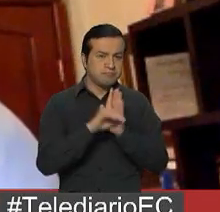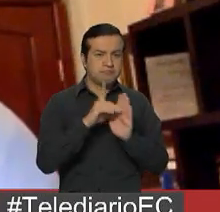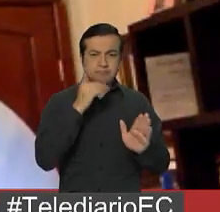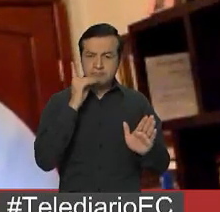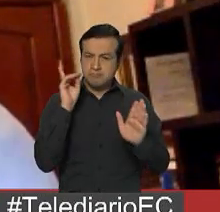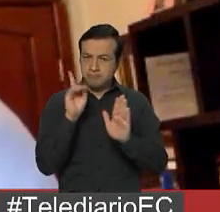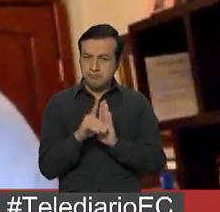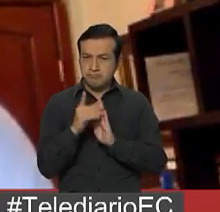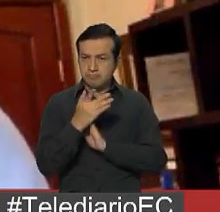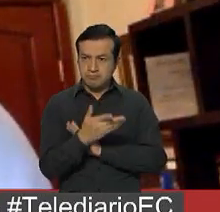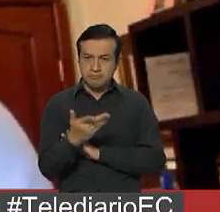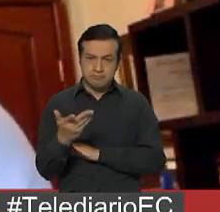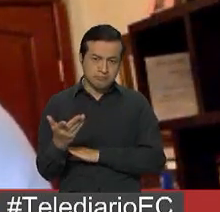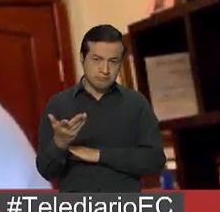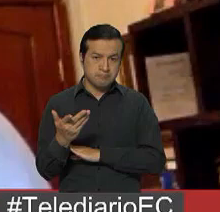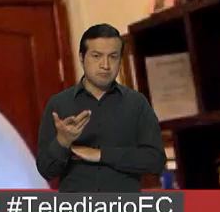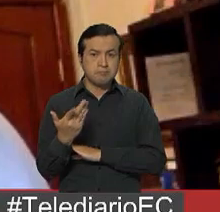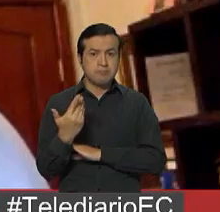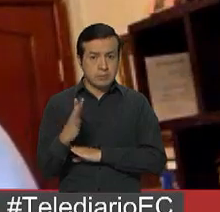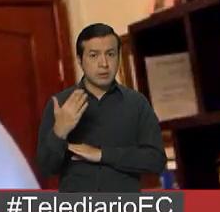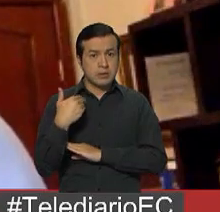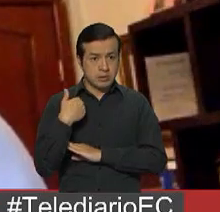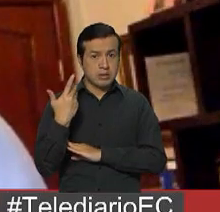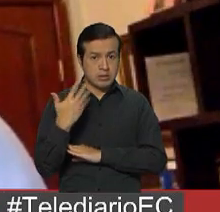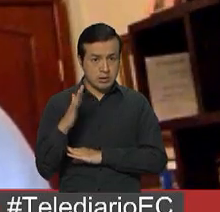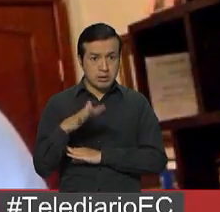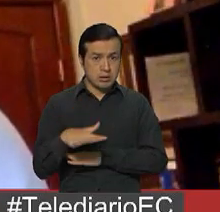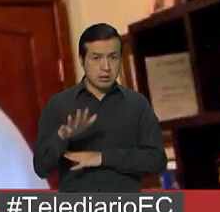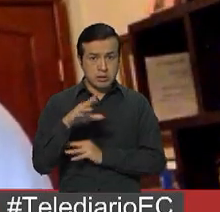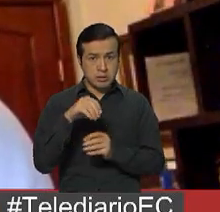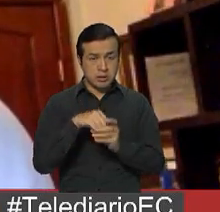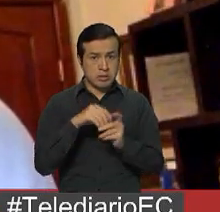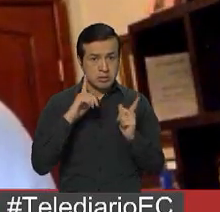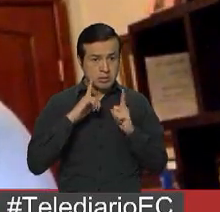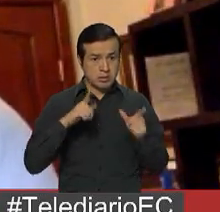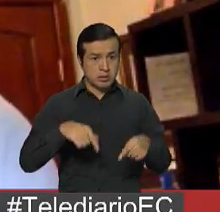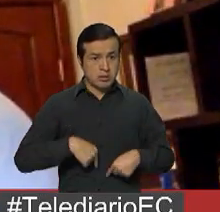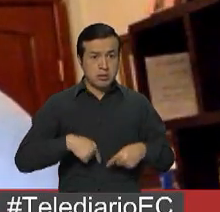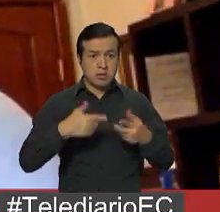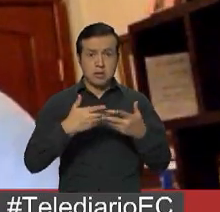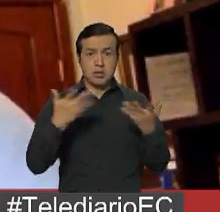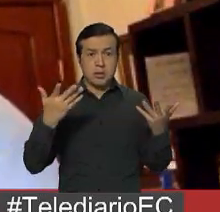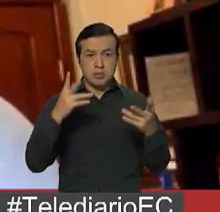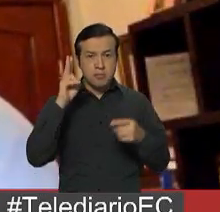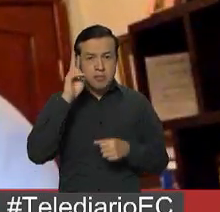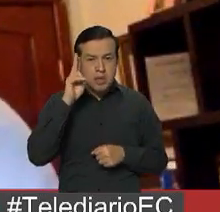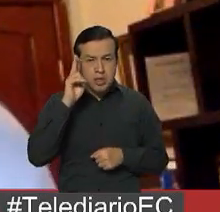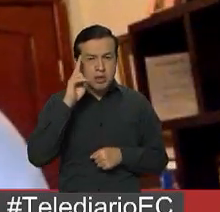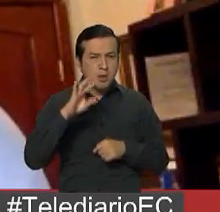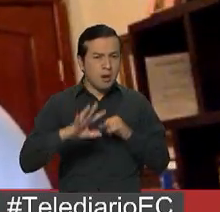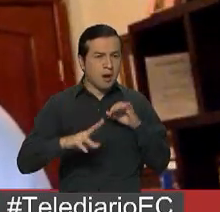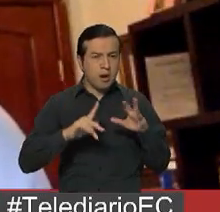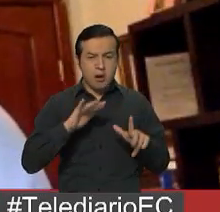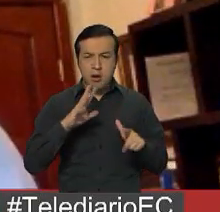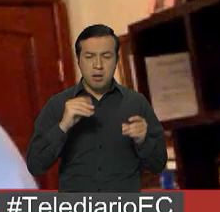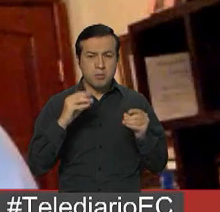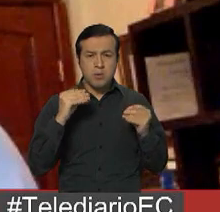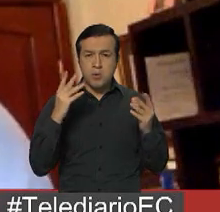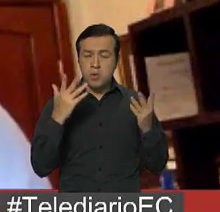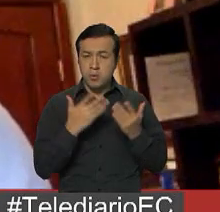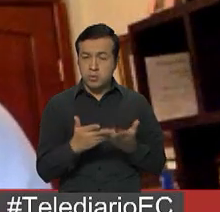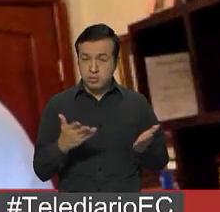de supuestas mafias que existen en los sistemas de salud que están hacen metidos en enquistaba en los sistemas de contratación